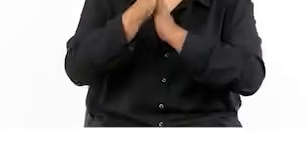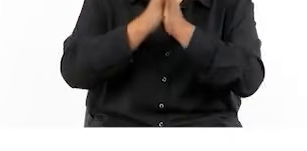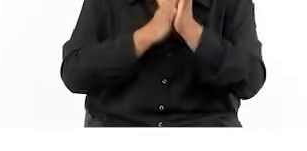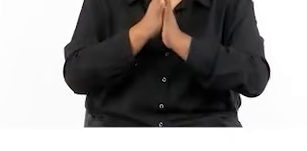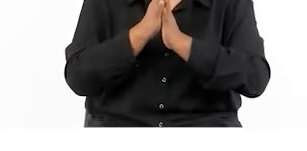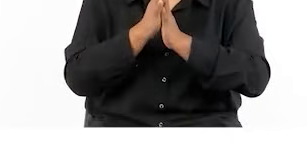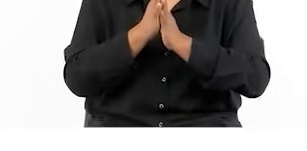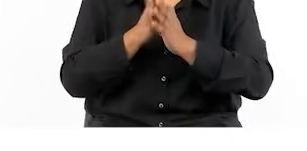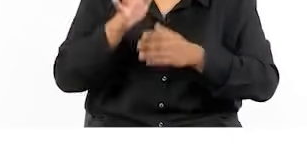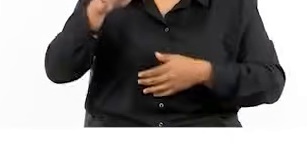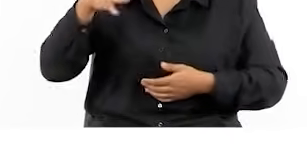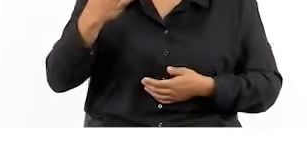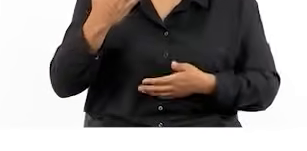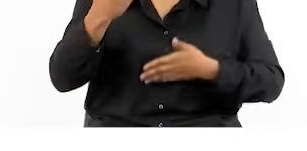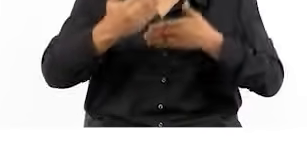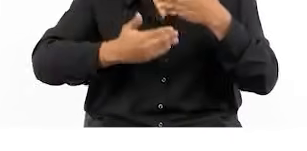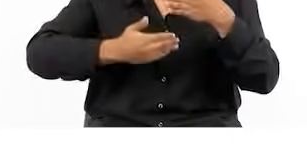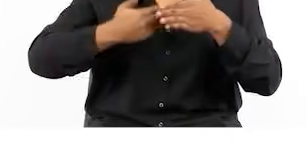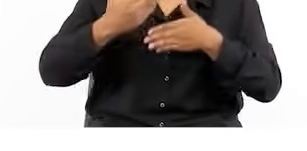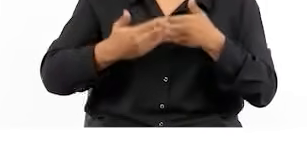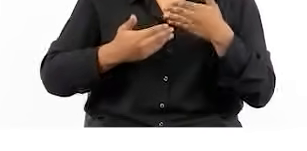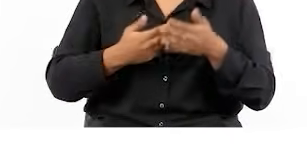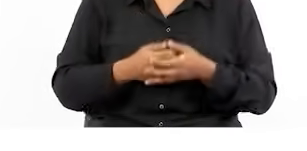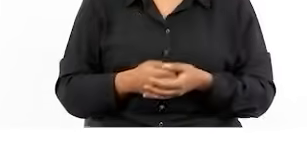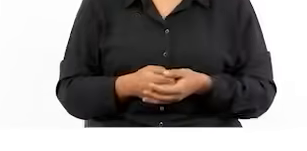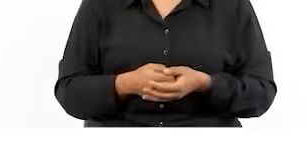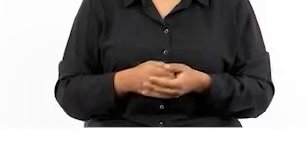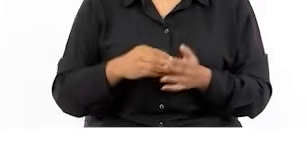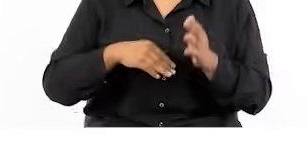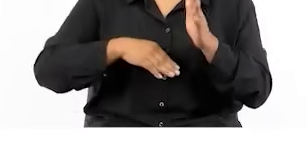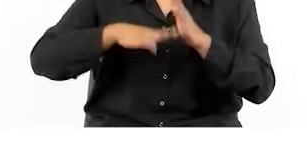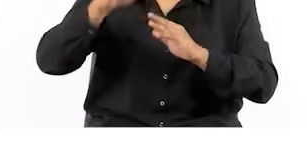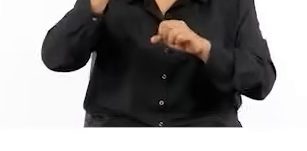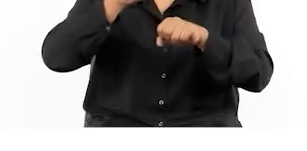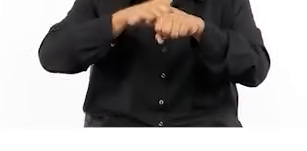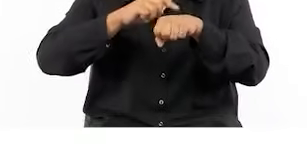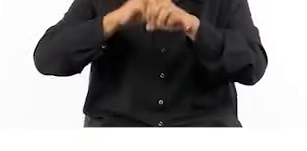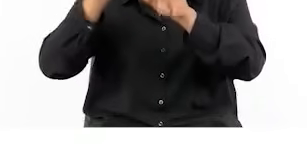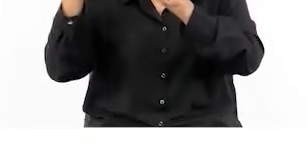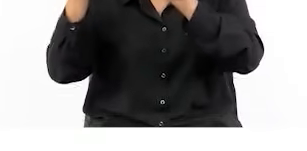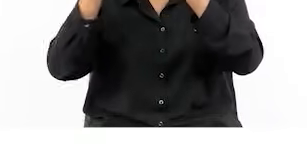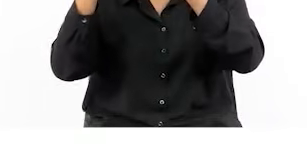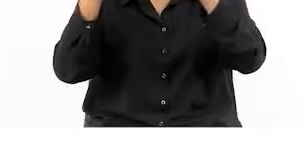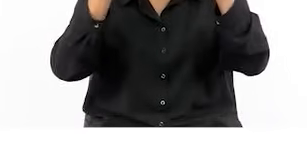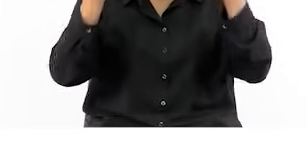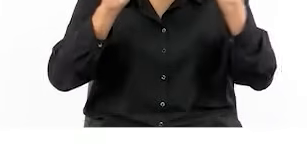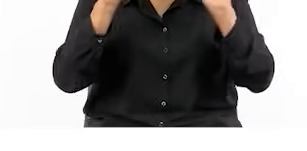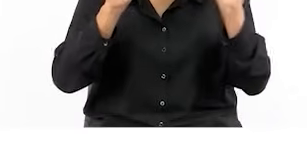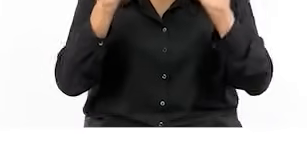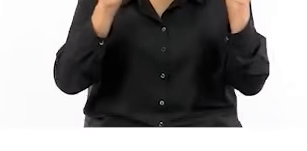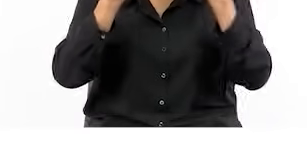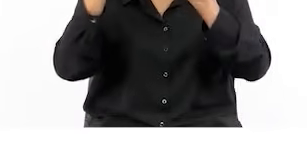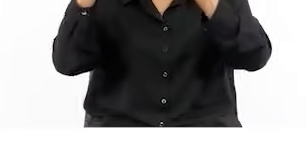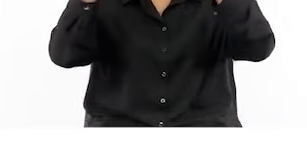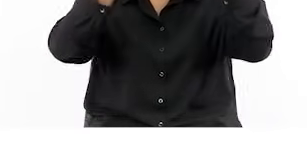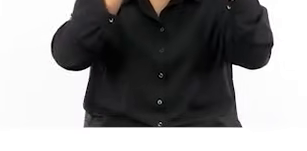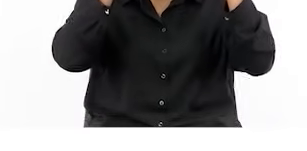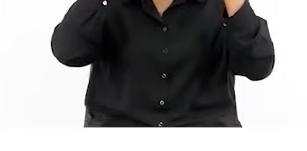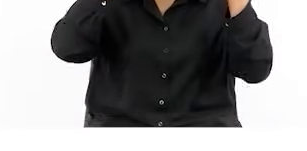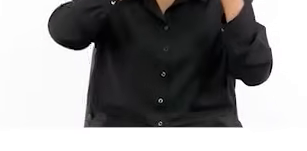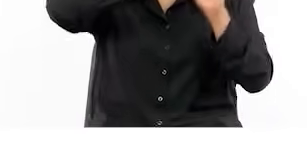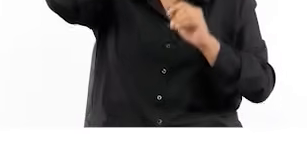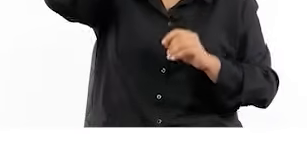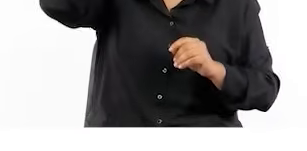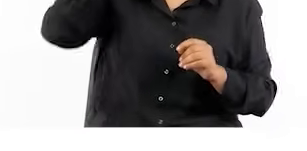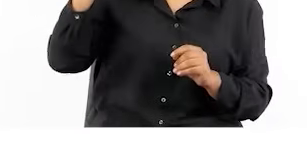Aquí tenemos una explicación interesante, y es que esta etapa se dice que es la de mayor duración de las estrellas